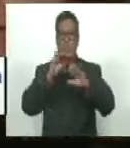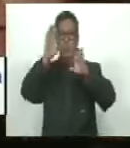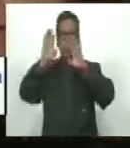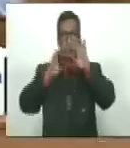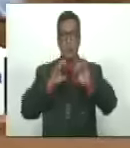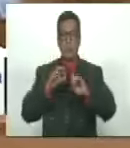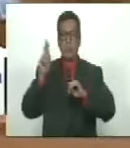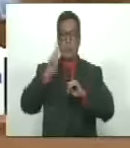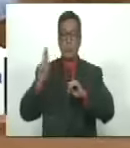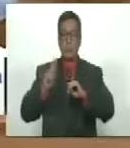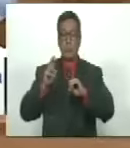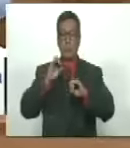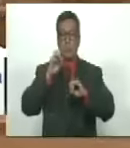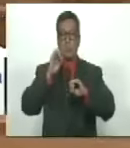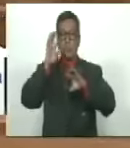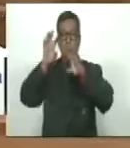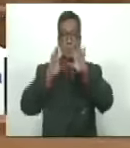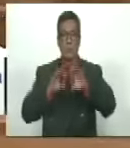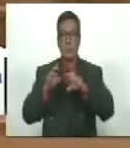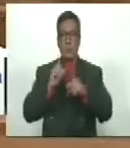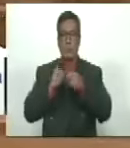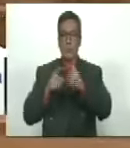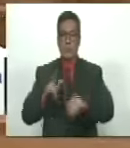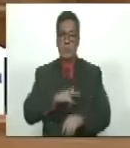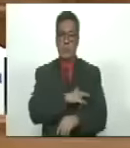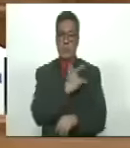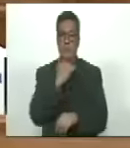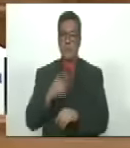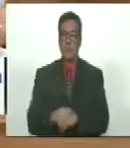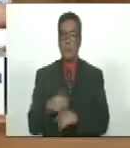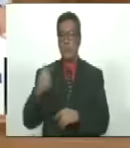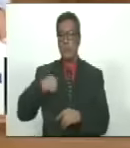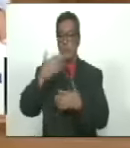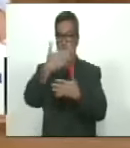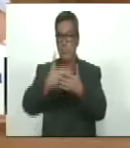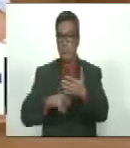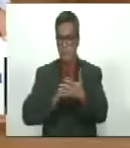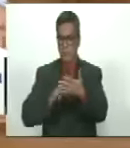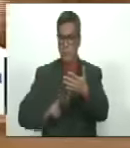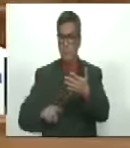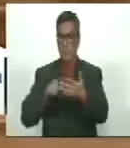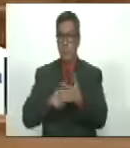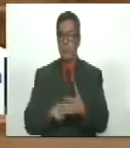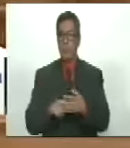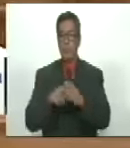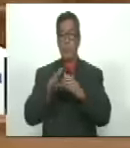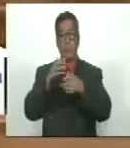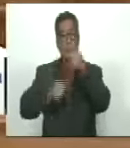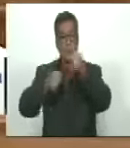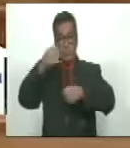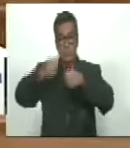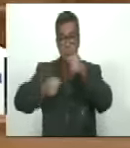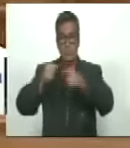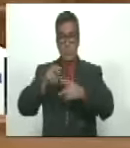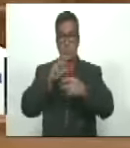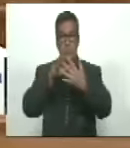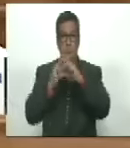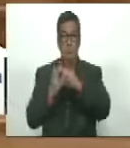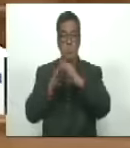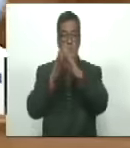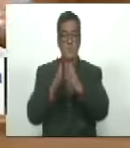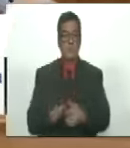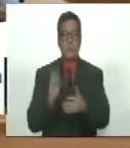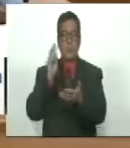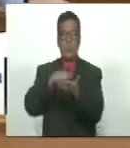Exteriores. Hay varias universidades acá, aquí tengo el listado. Están las comunas, el Poder Popular, consejos comunales